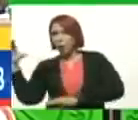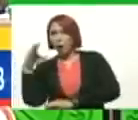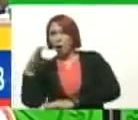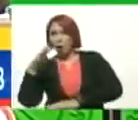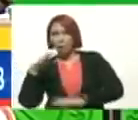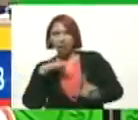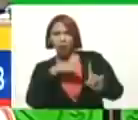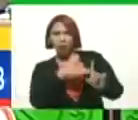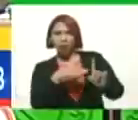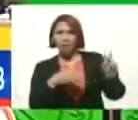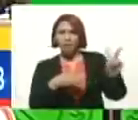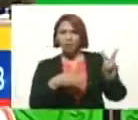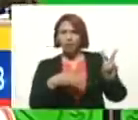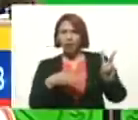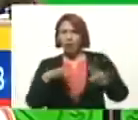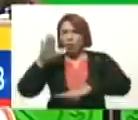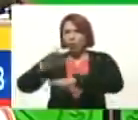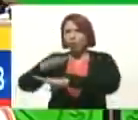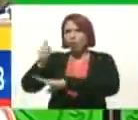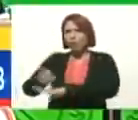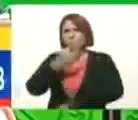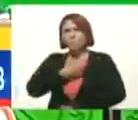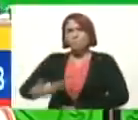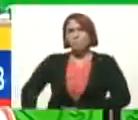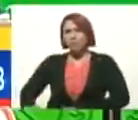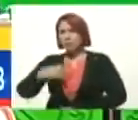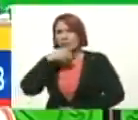del narcoparaco Iván Duque desde Bogotá.